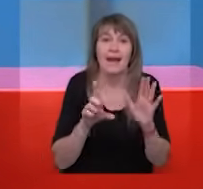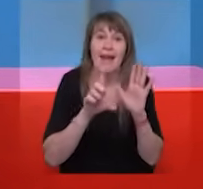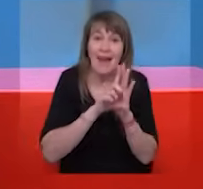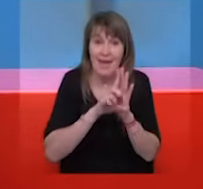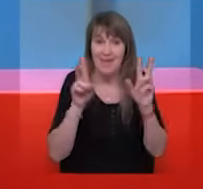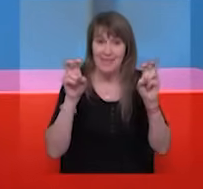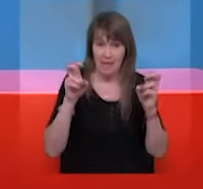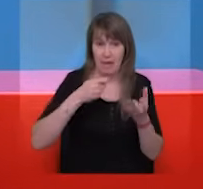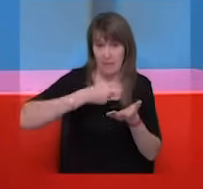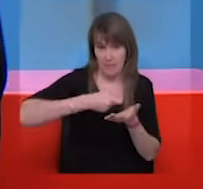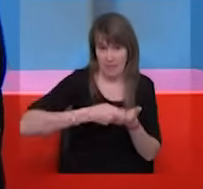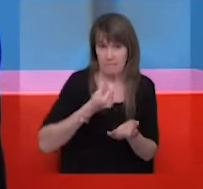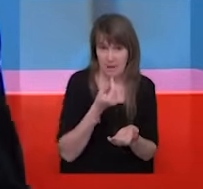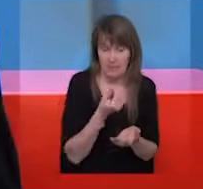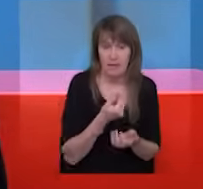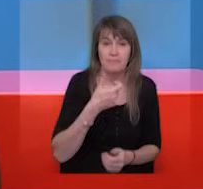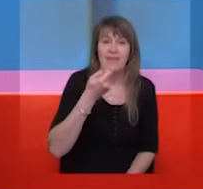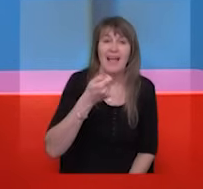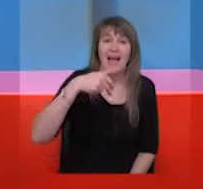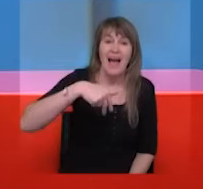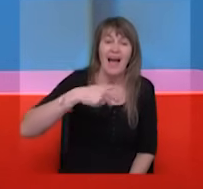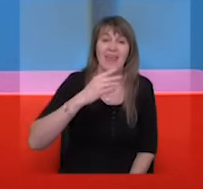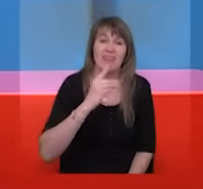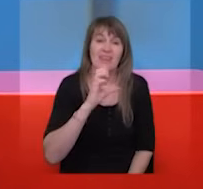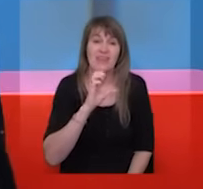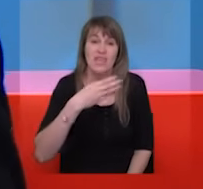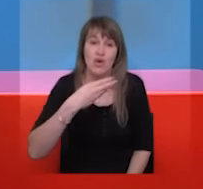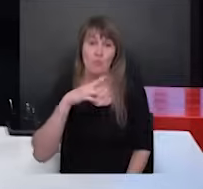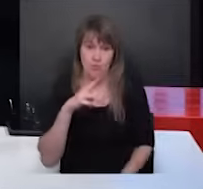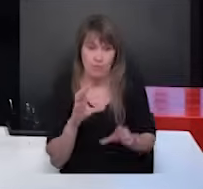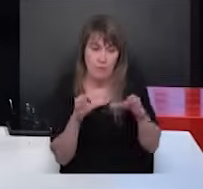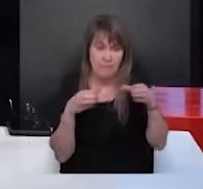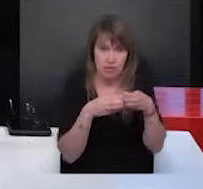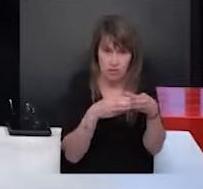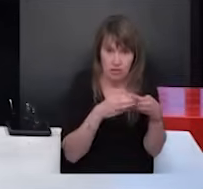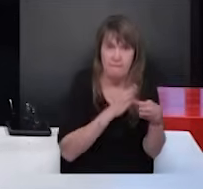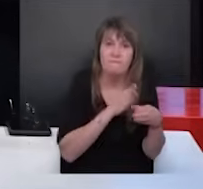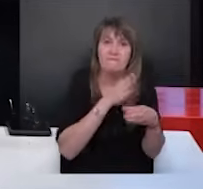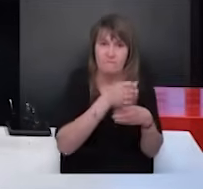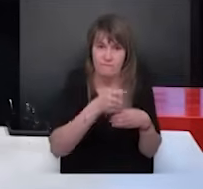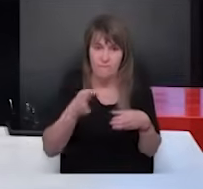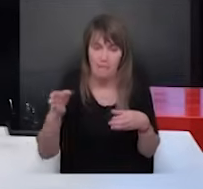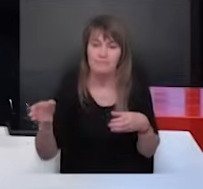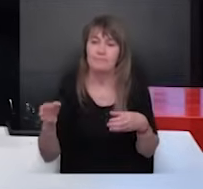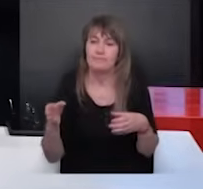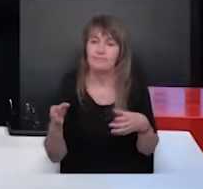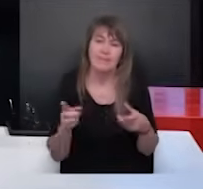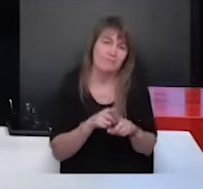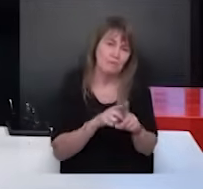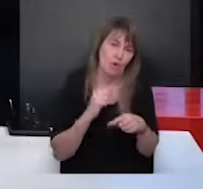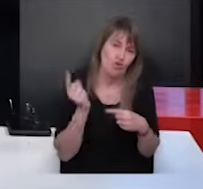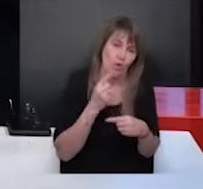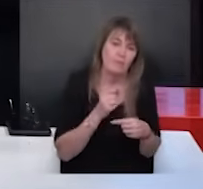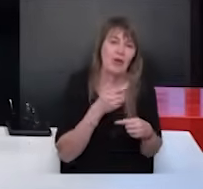financiamiento es que andu va a las comisiones no hace un lobby no lobby bueno todo el mundo hace lobby no pero